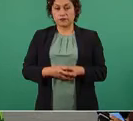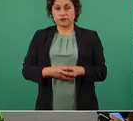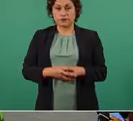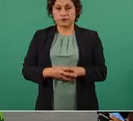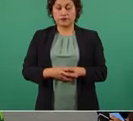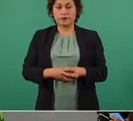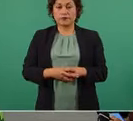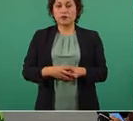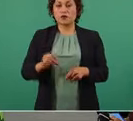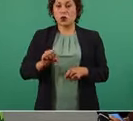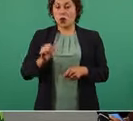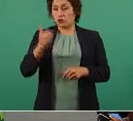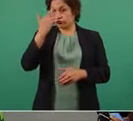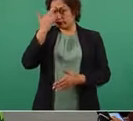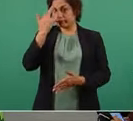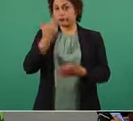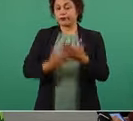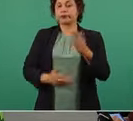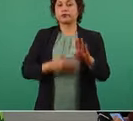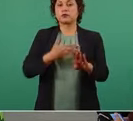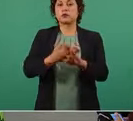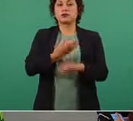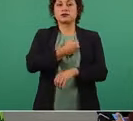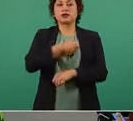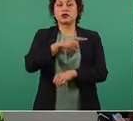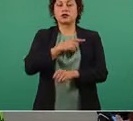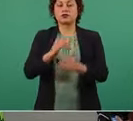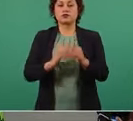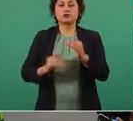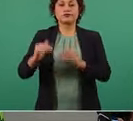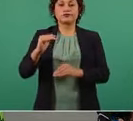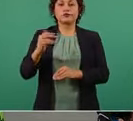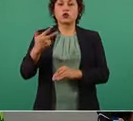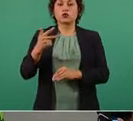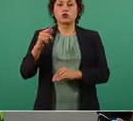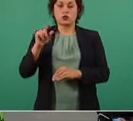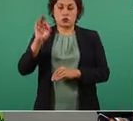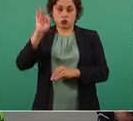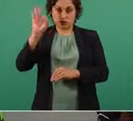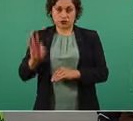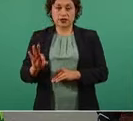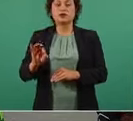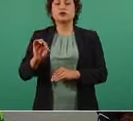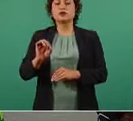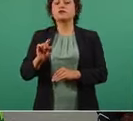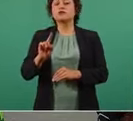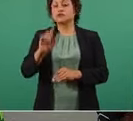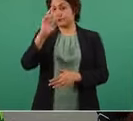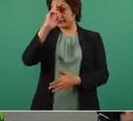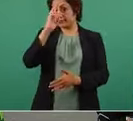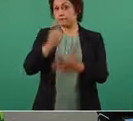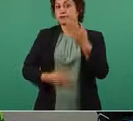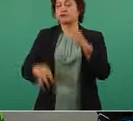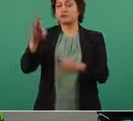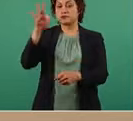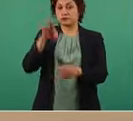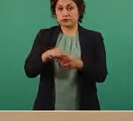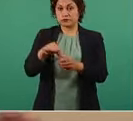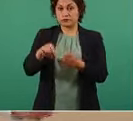8.1%. En delitos contra la salud, 8% más, y los delitos electorales por la,